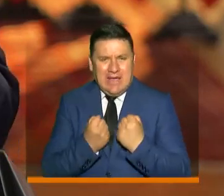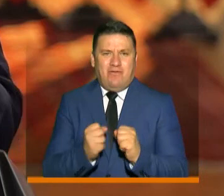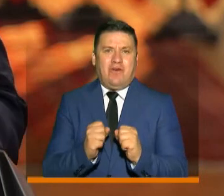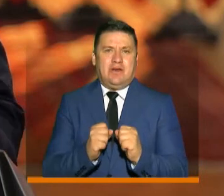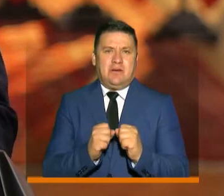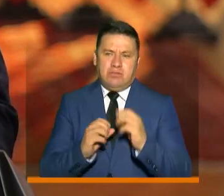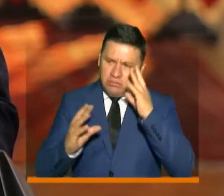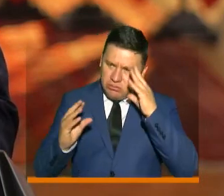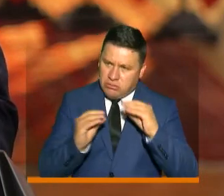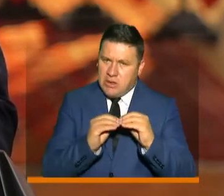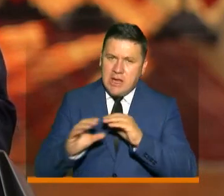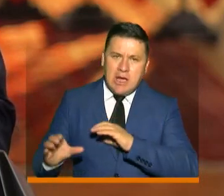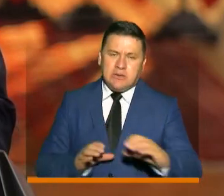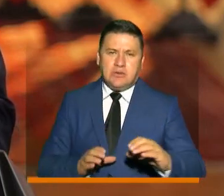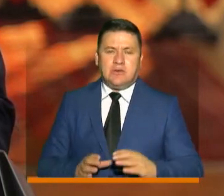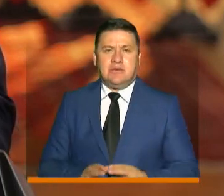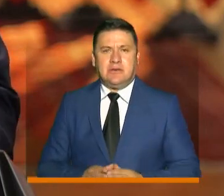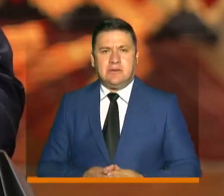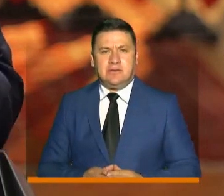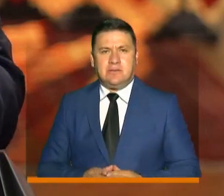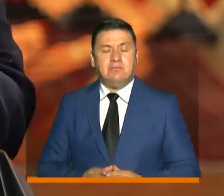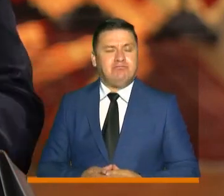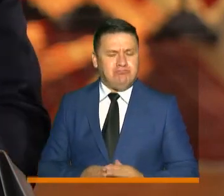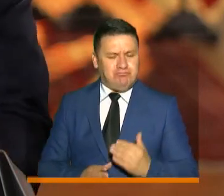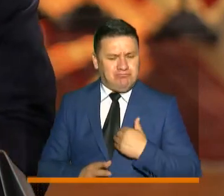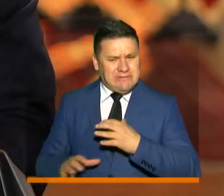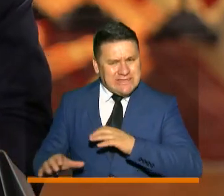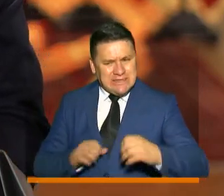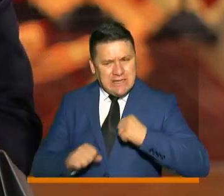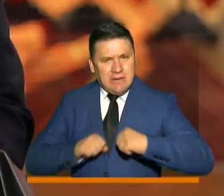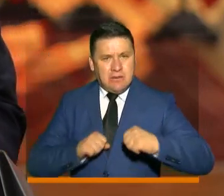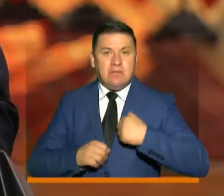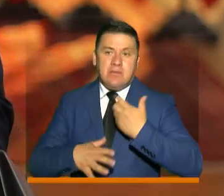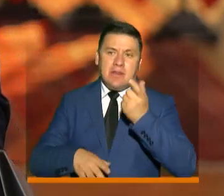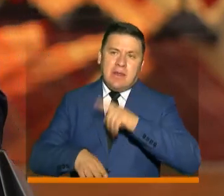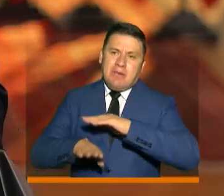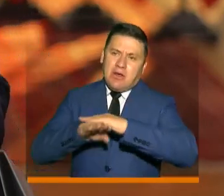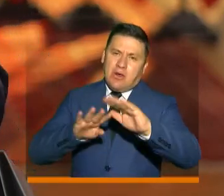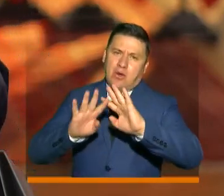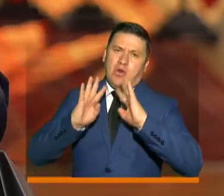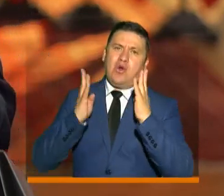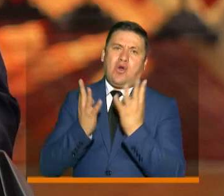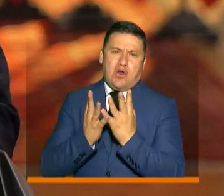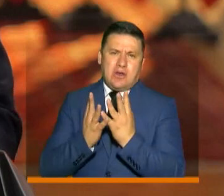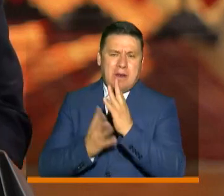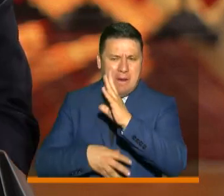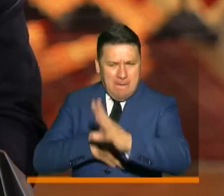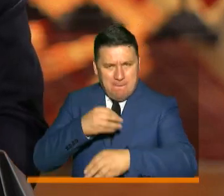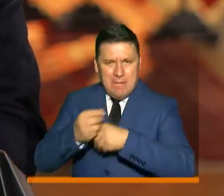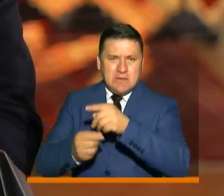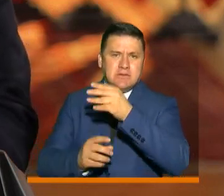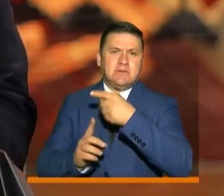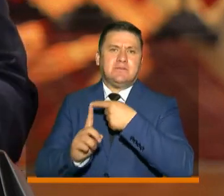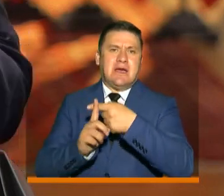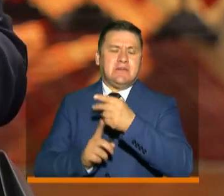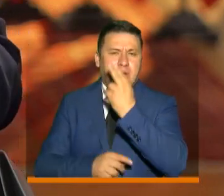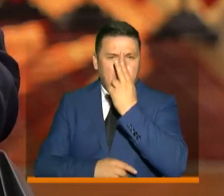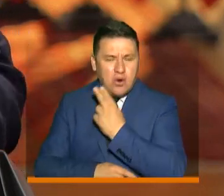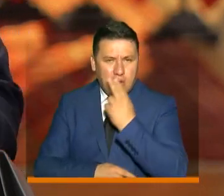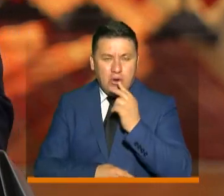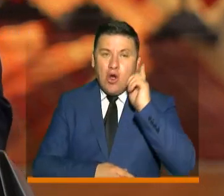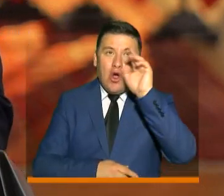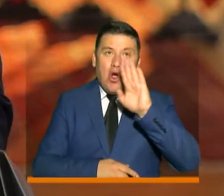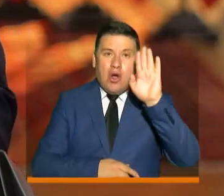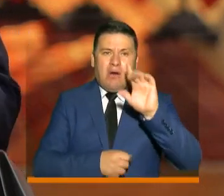y coordinar nuestras acciones también quiero invitar al congreso a que se sume a este compromiso a los